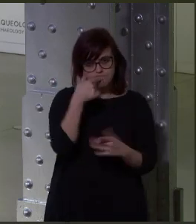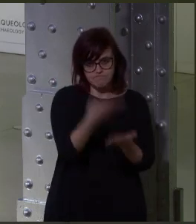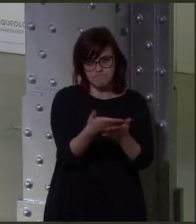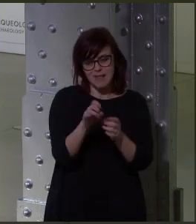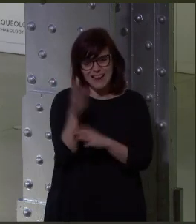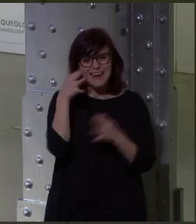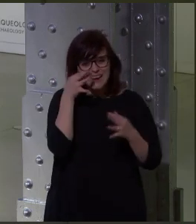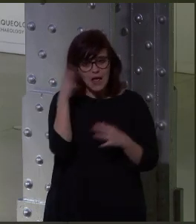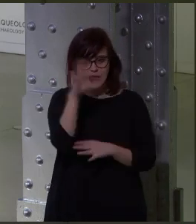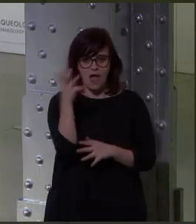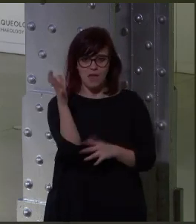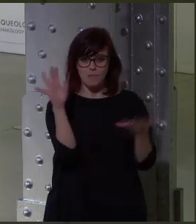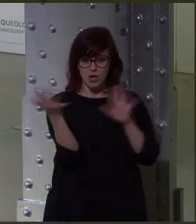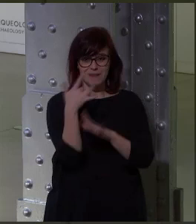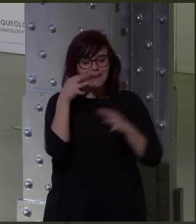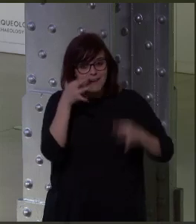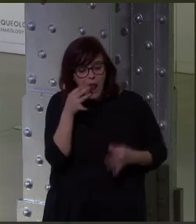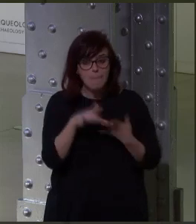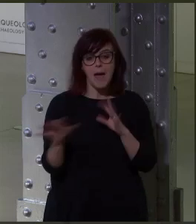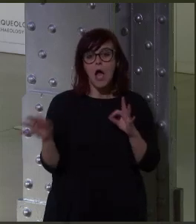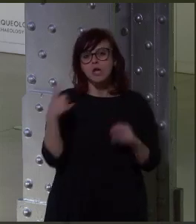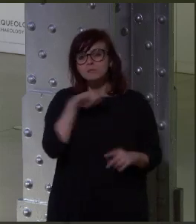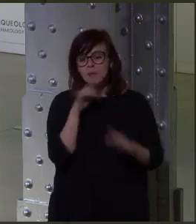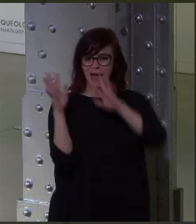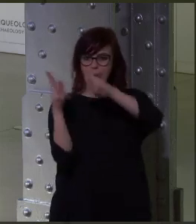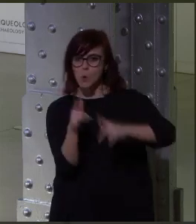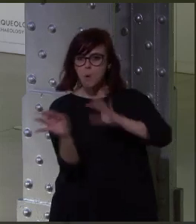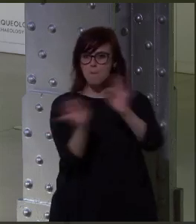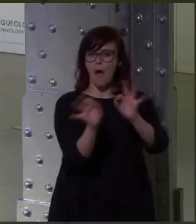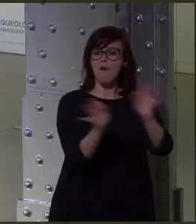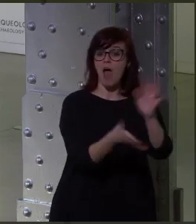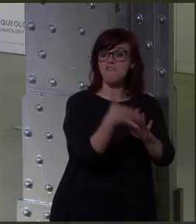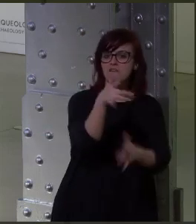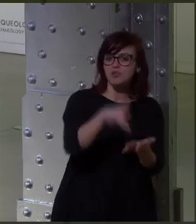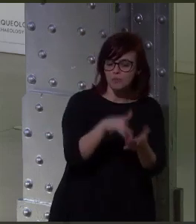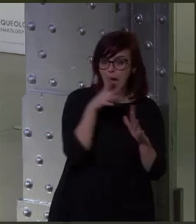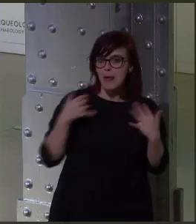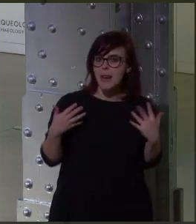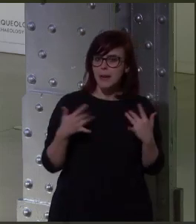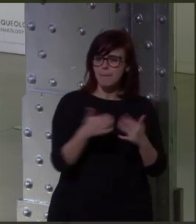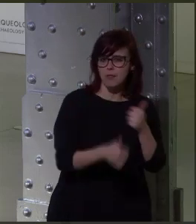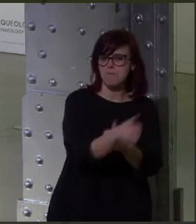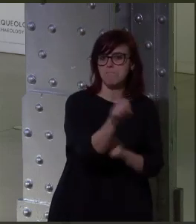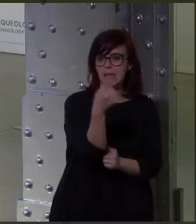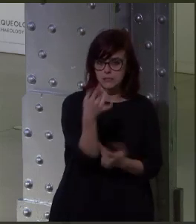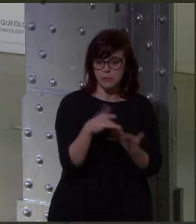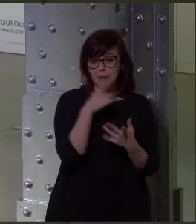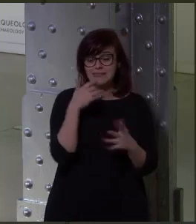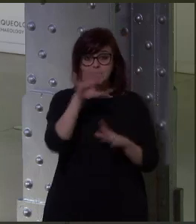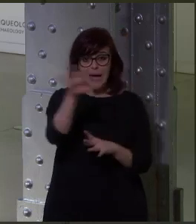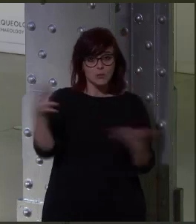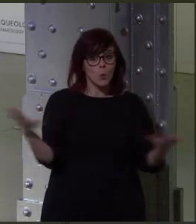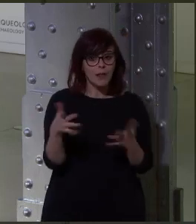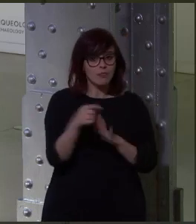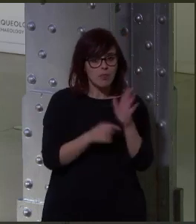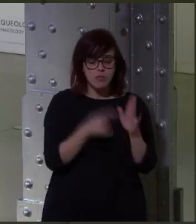que está ocurriendo más rápidamente que las previsiones que ellos tenían, y ahí sí, si los países no toman de forma urgente